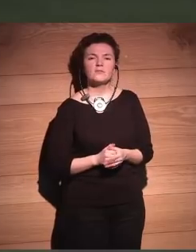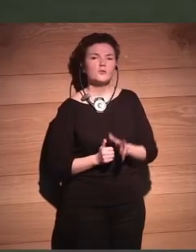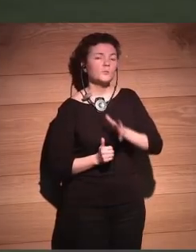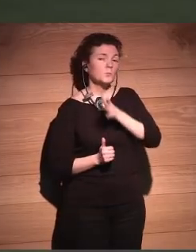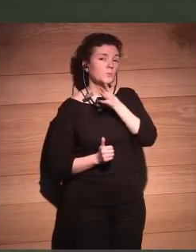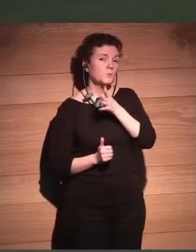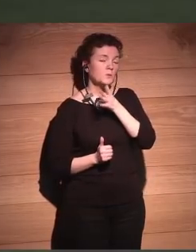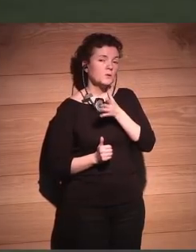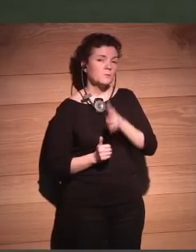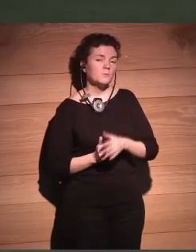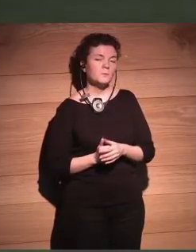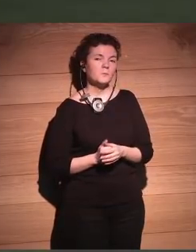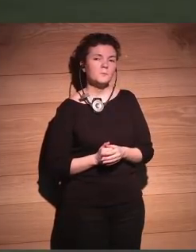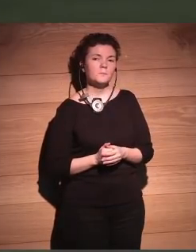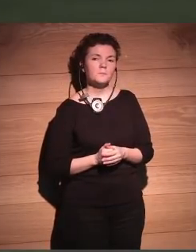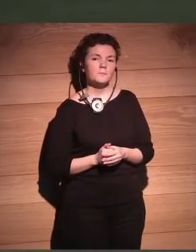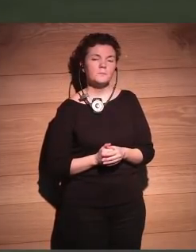Porque